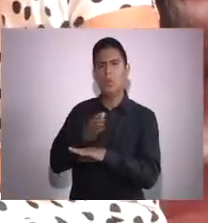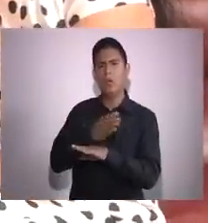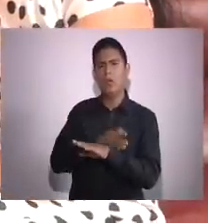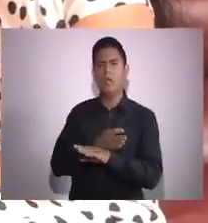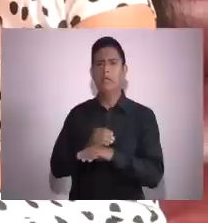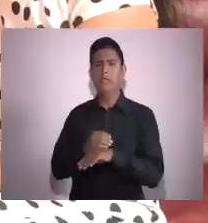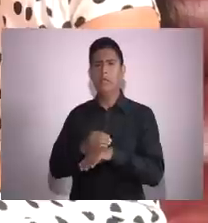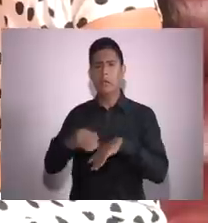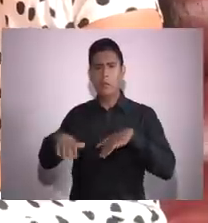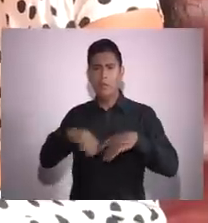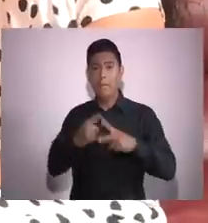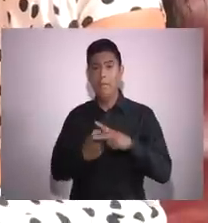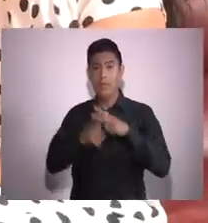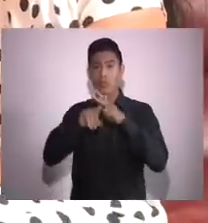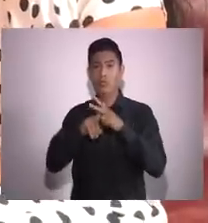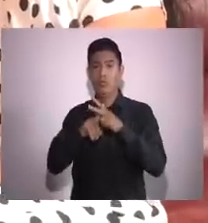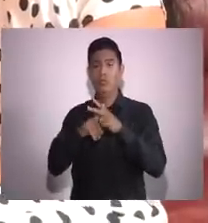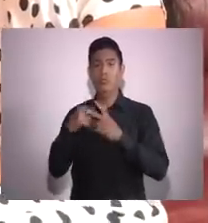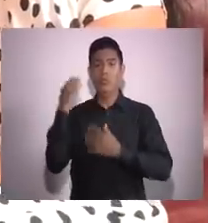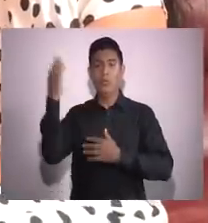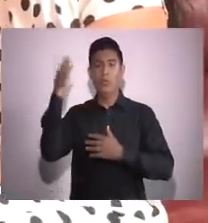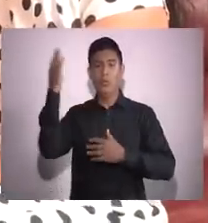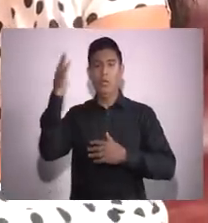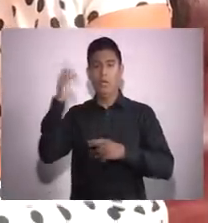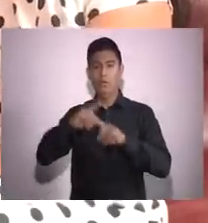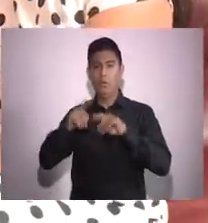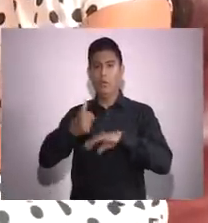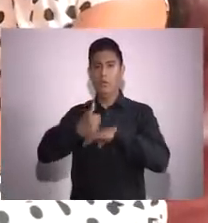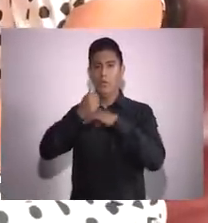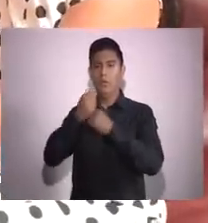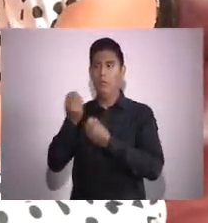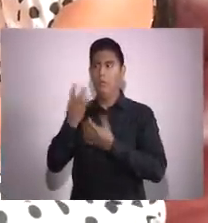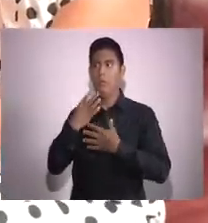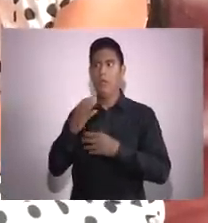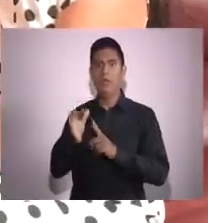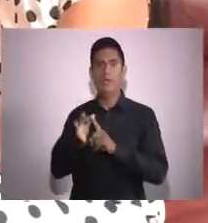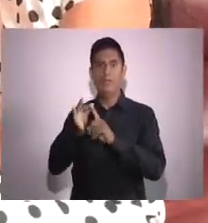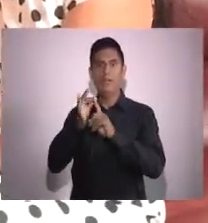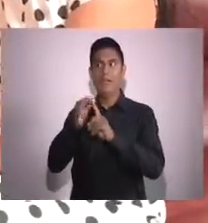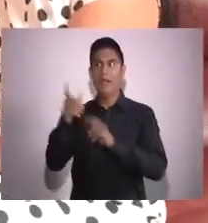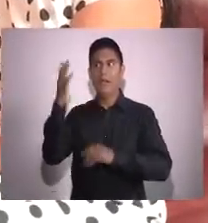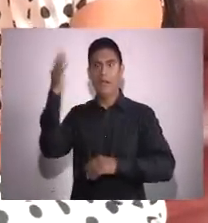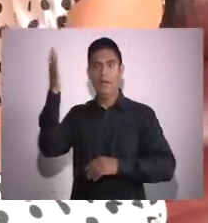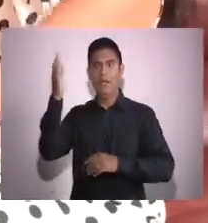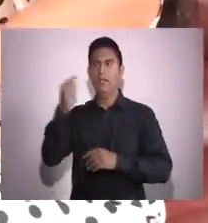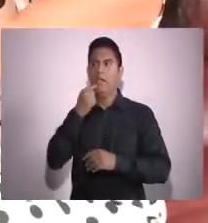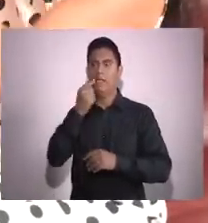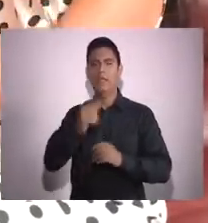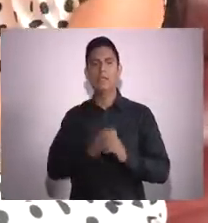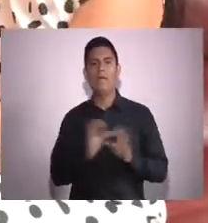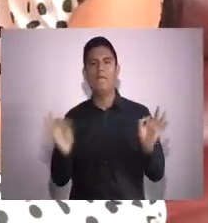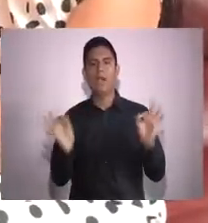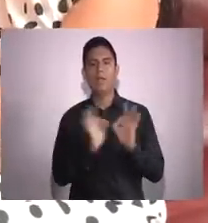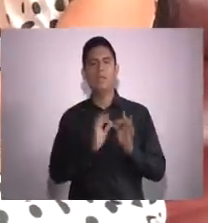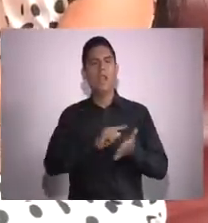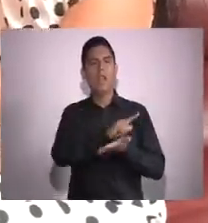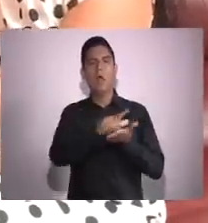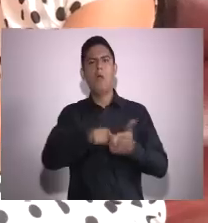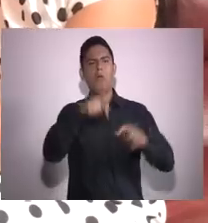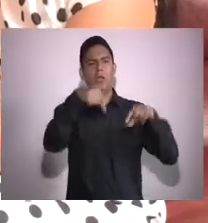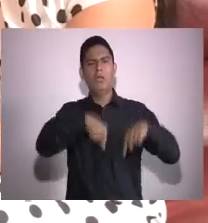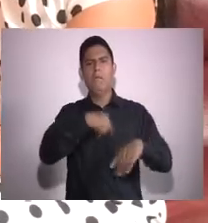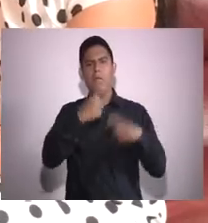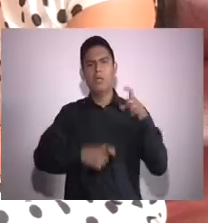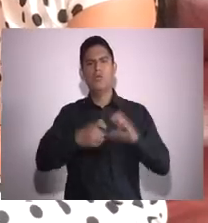esta administración hemos escuchado a nuestras autoridades y de manera especial al alcalde decir Lago Agrio es tierra